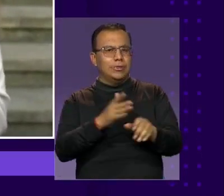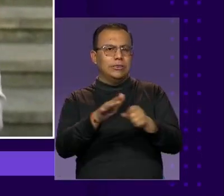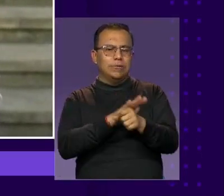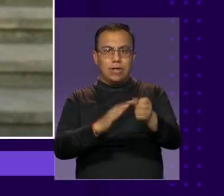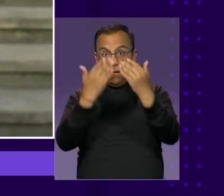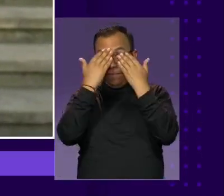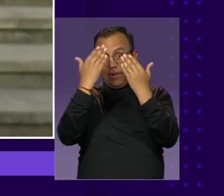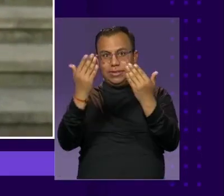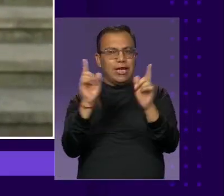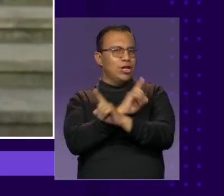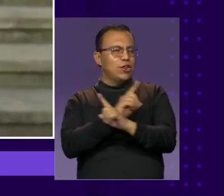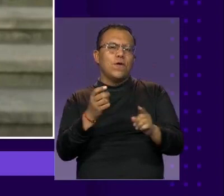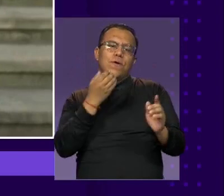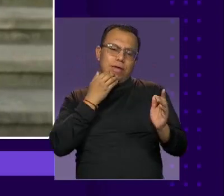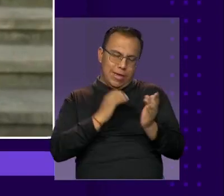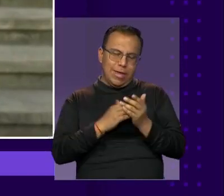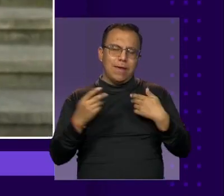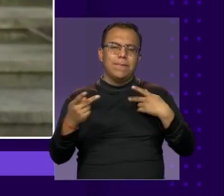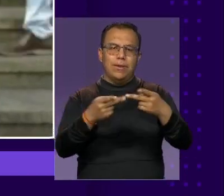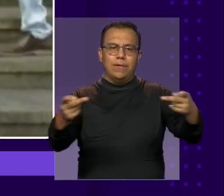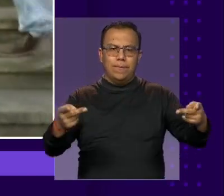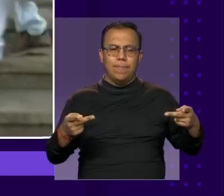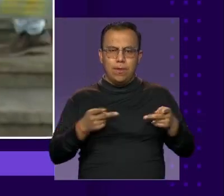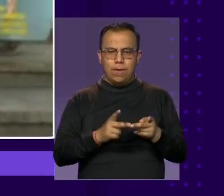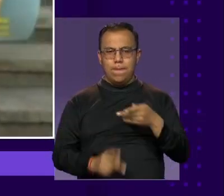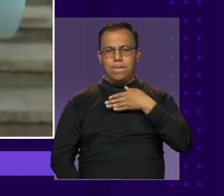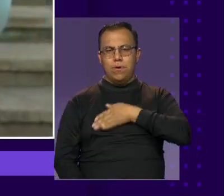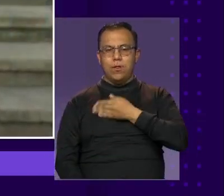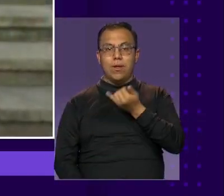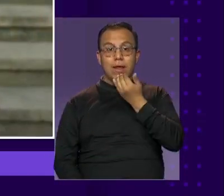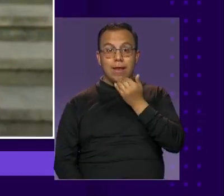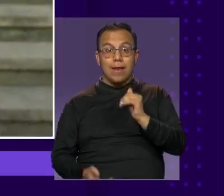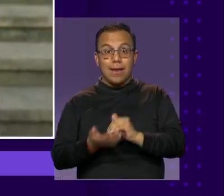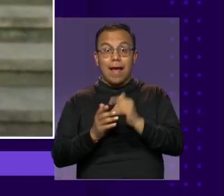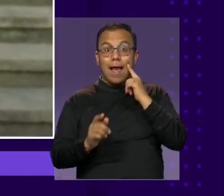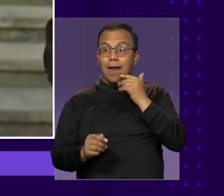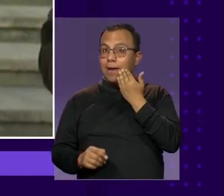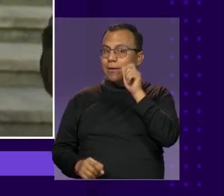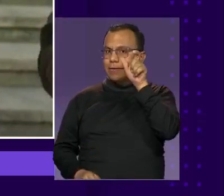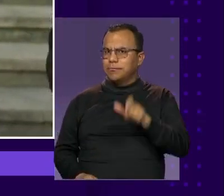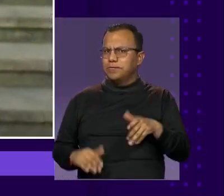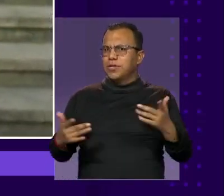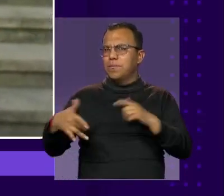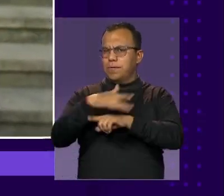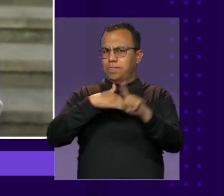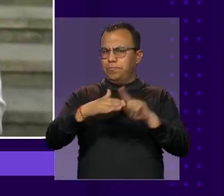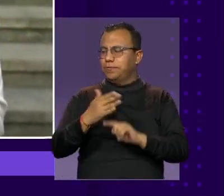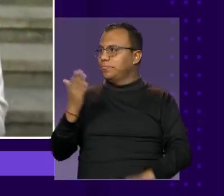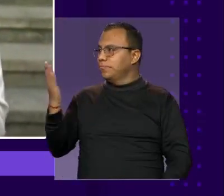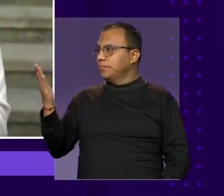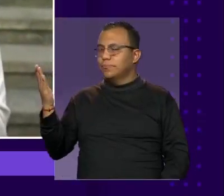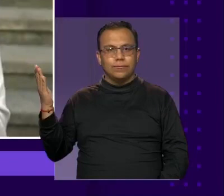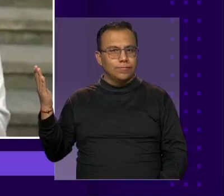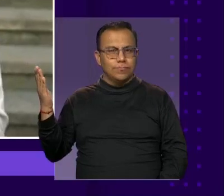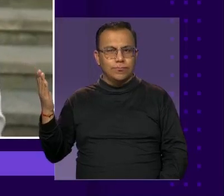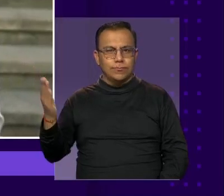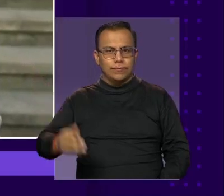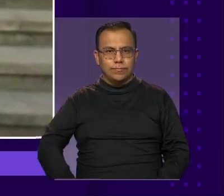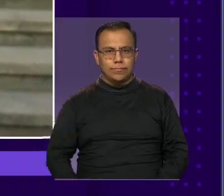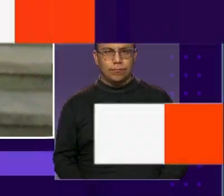frente a la Corte, sino por ejemplo en la Plaza de Bolívar. Vamos a saludar a Daniela y le preguntamos cómo está el ambiente en ese lugar. La escuchamos.